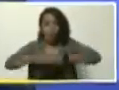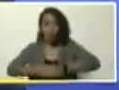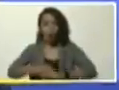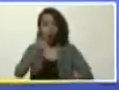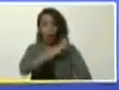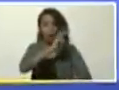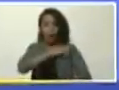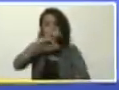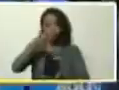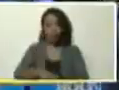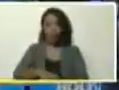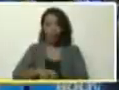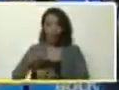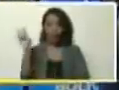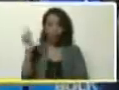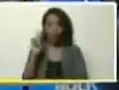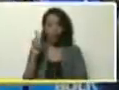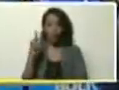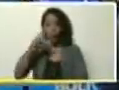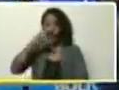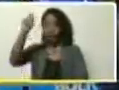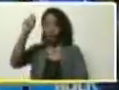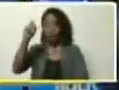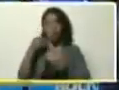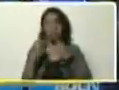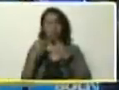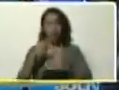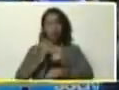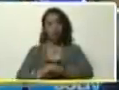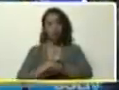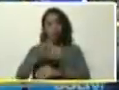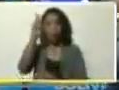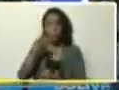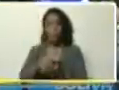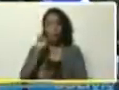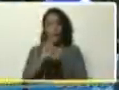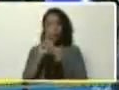de Estado venezolano Nicolás Maduro para el periodo